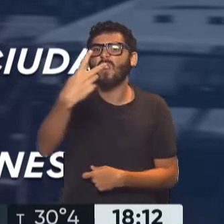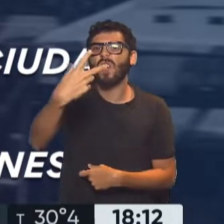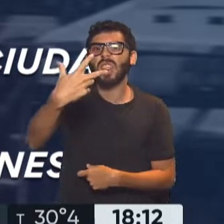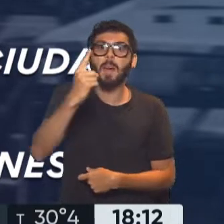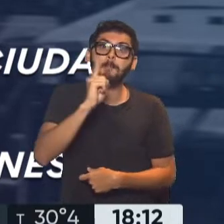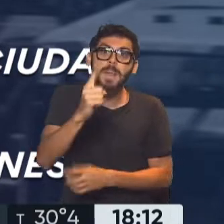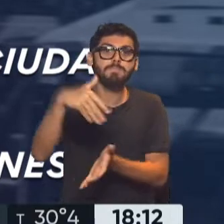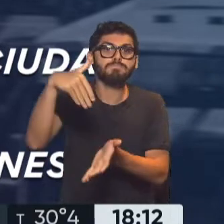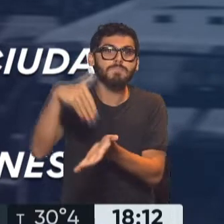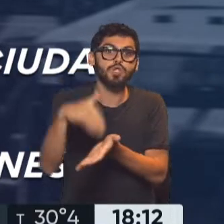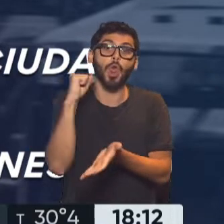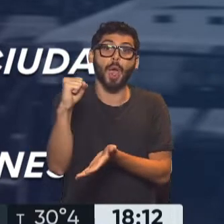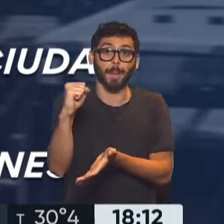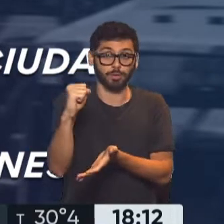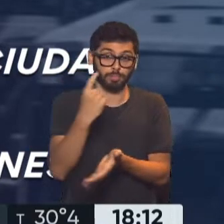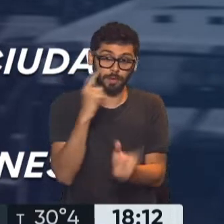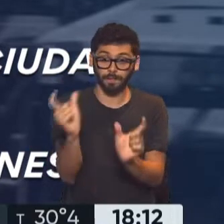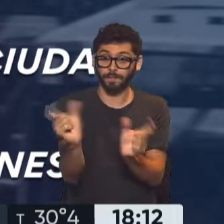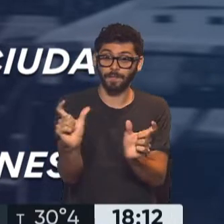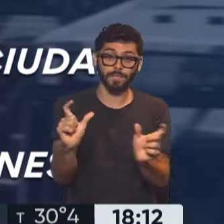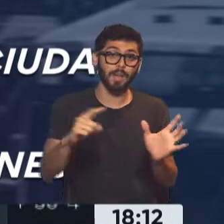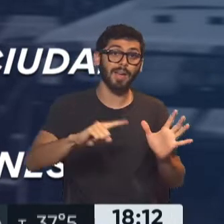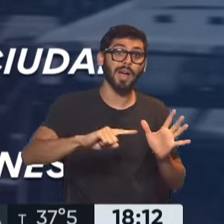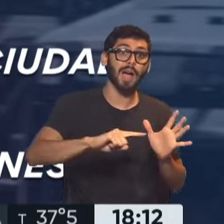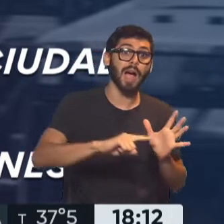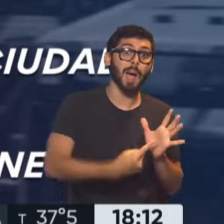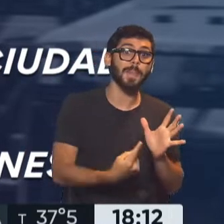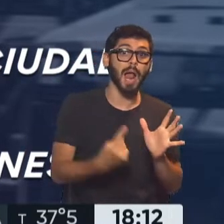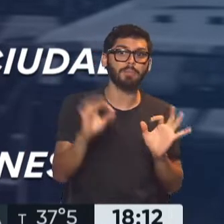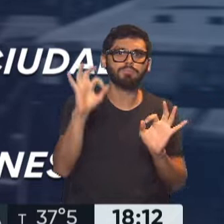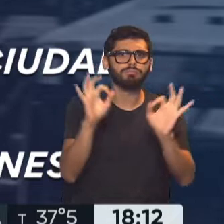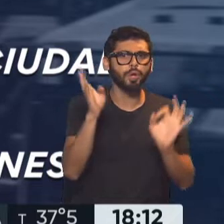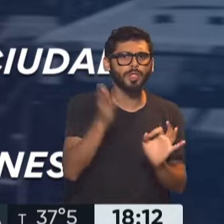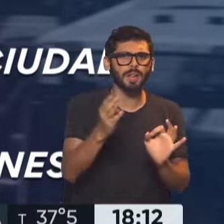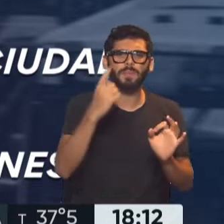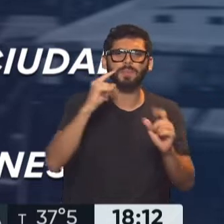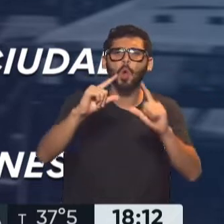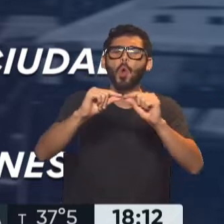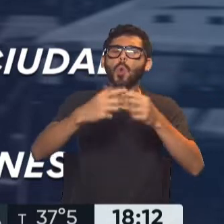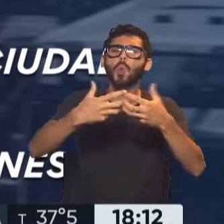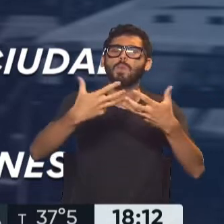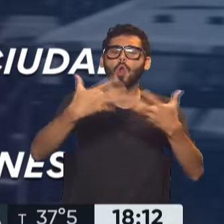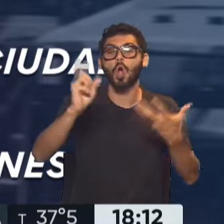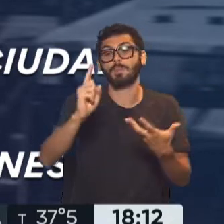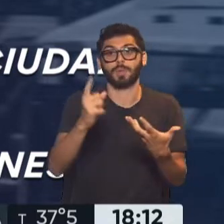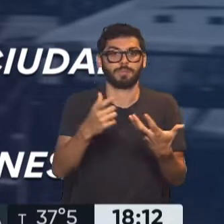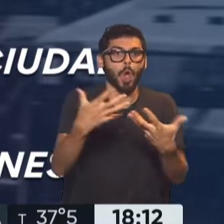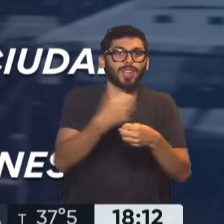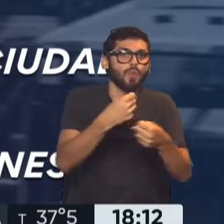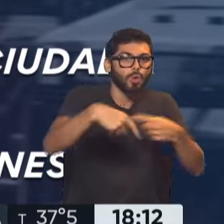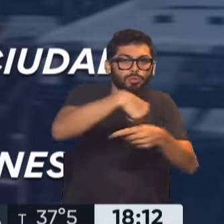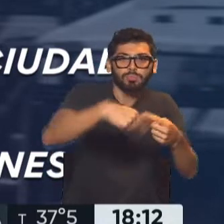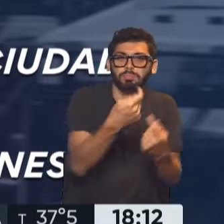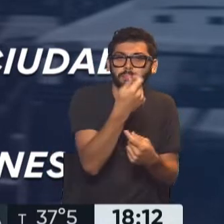123.000 millones de pesos. Fíjate la diferencia con la Ciudad de Buenos Aires, sobre todo en el porcentaje. No mires tanto el número porque tiene que ver, hay muchas menos líneas,